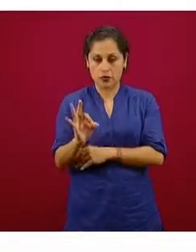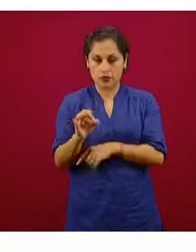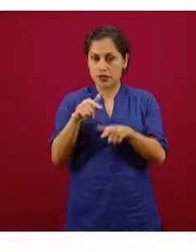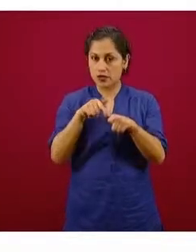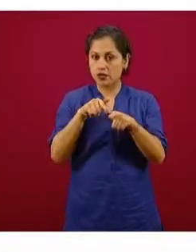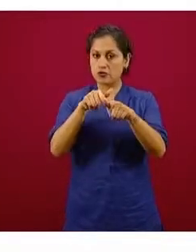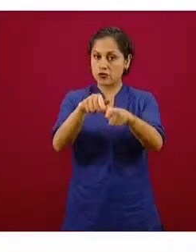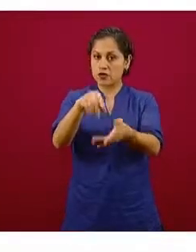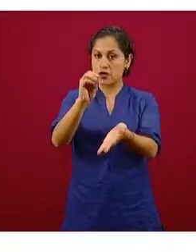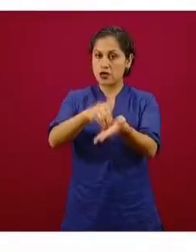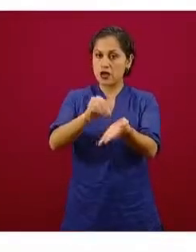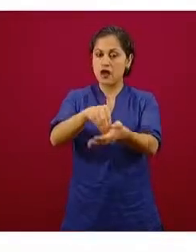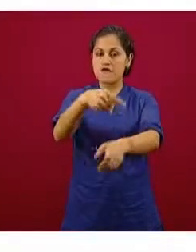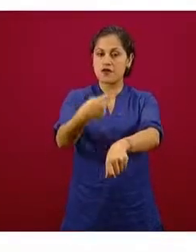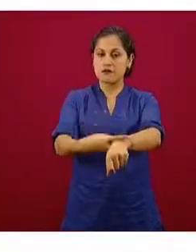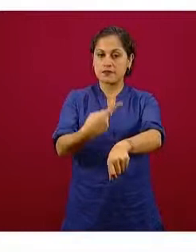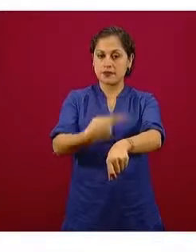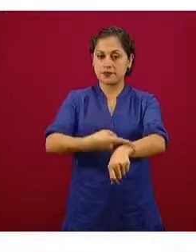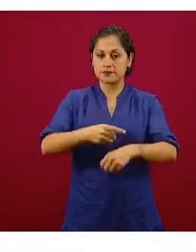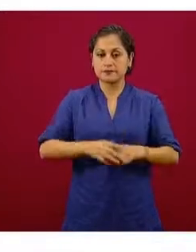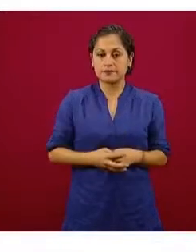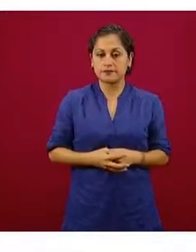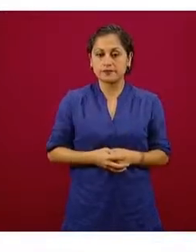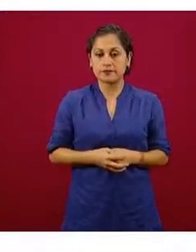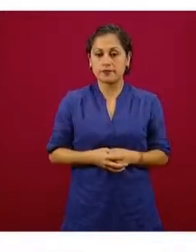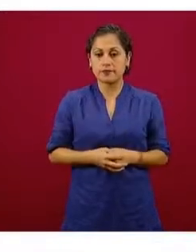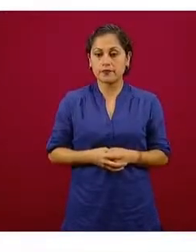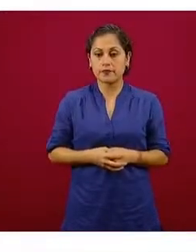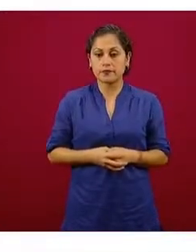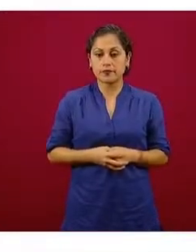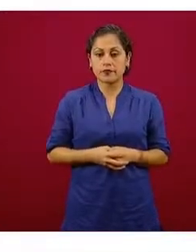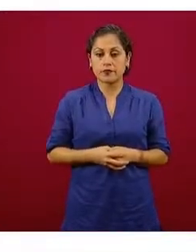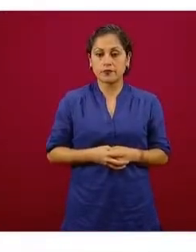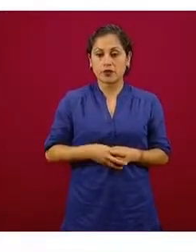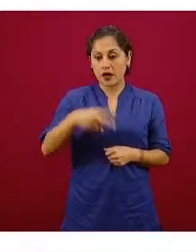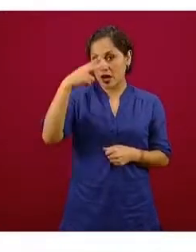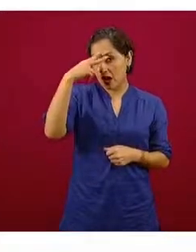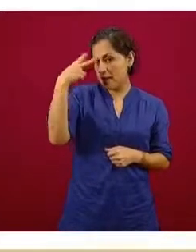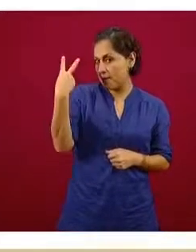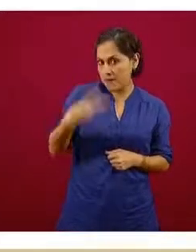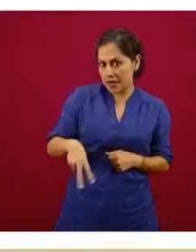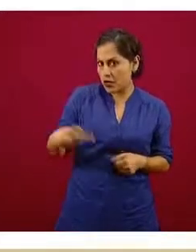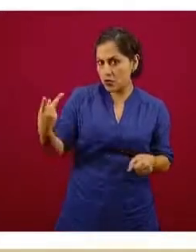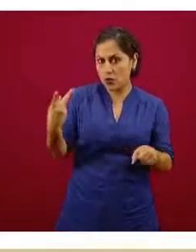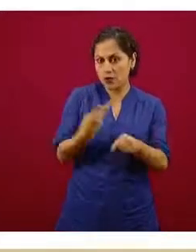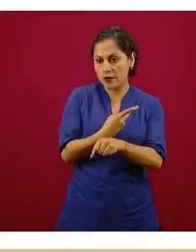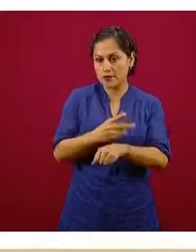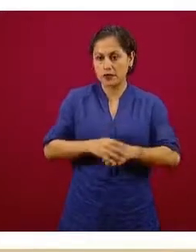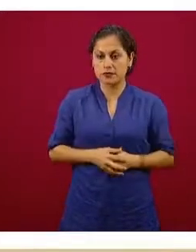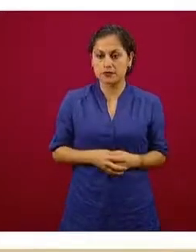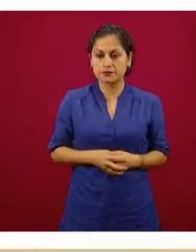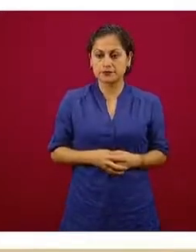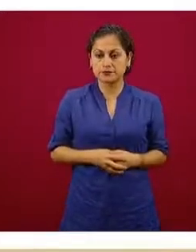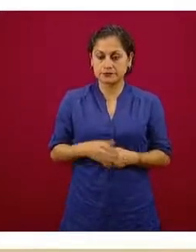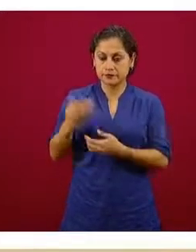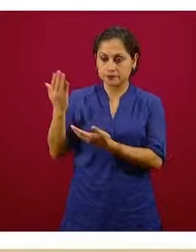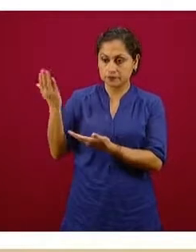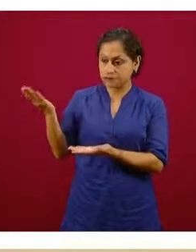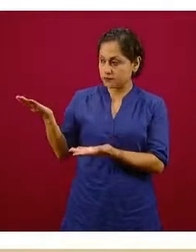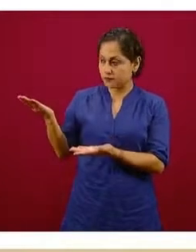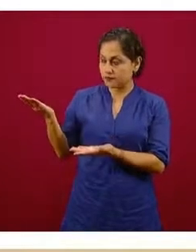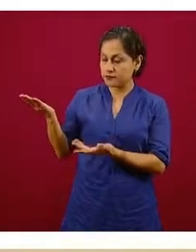la pandemia activa en el mundo. Veamos ahora sí los números para México. El día de hoy son